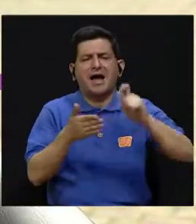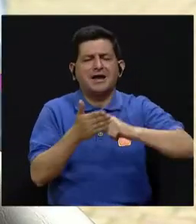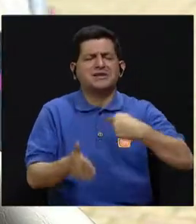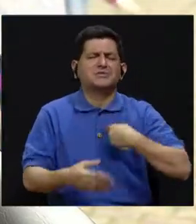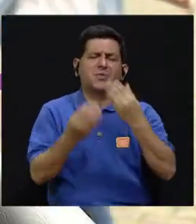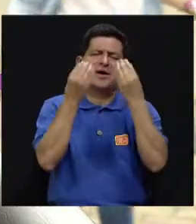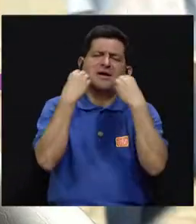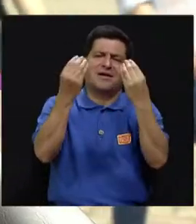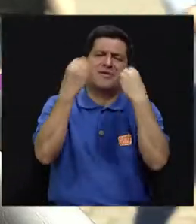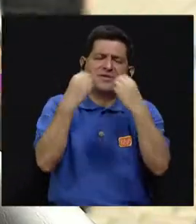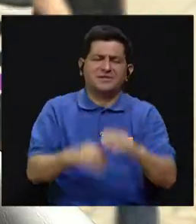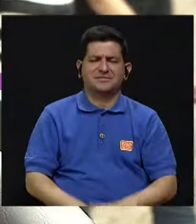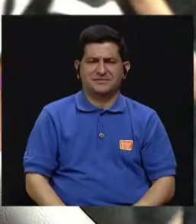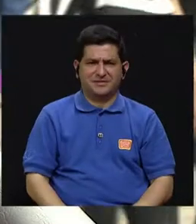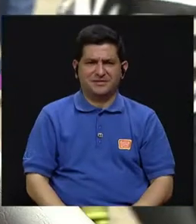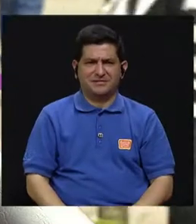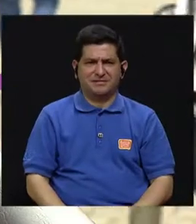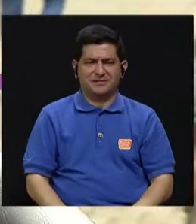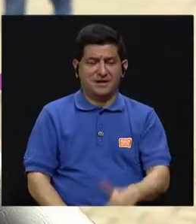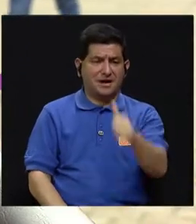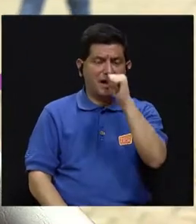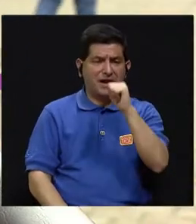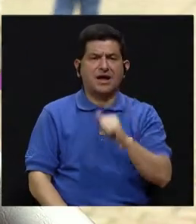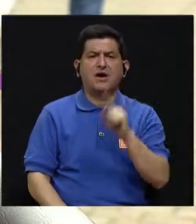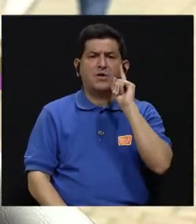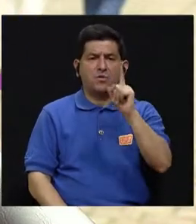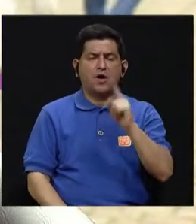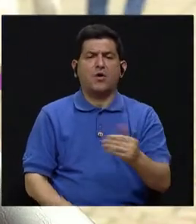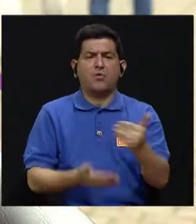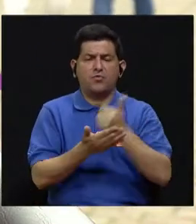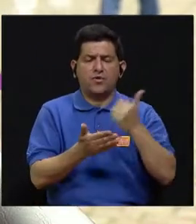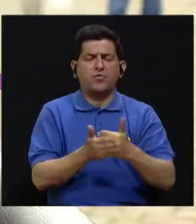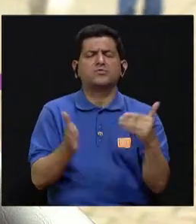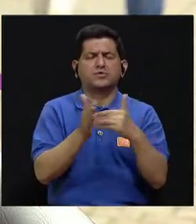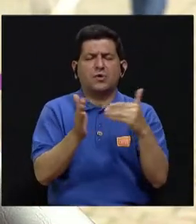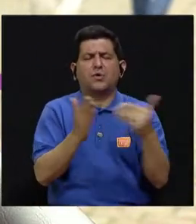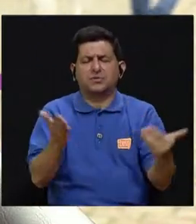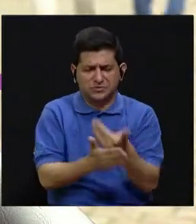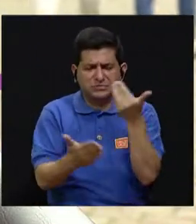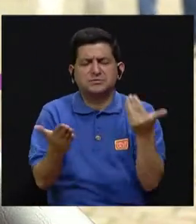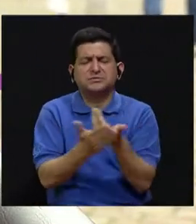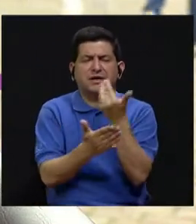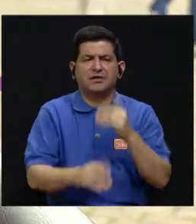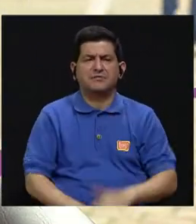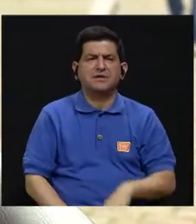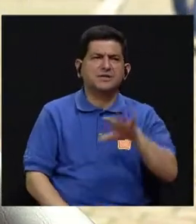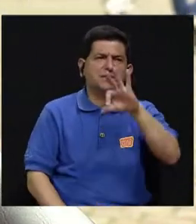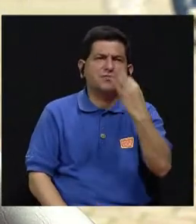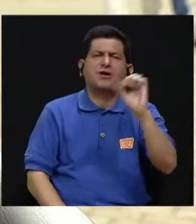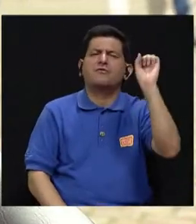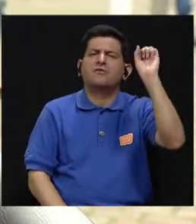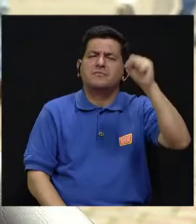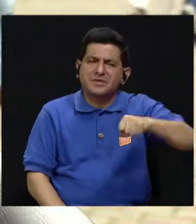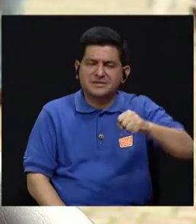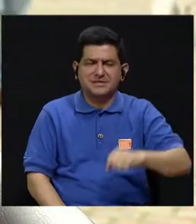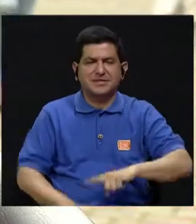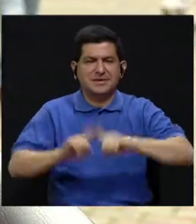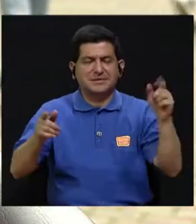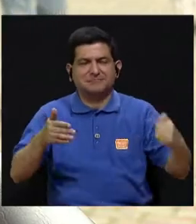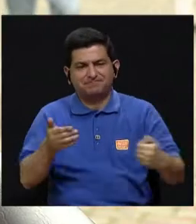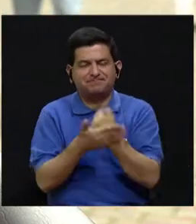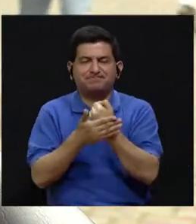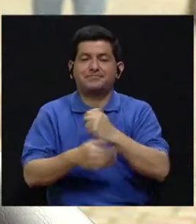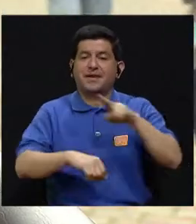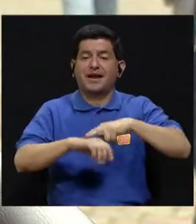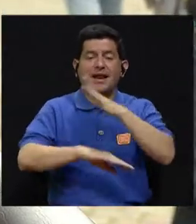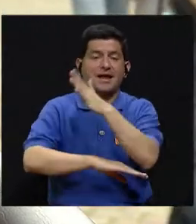en la escuela desde pequeño siempre le inculcan de que el agua es un recurso renovable y de cierta manera sí lo es.